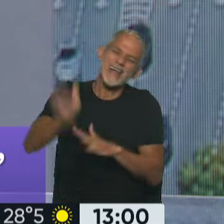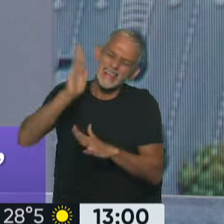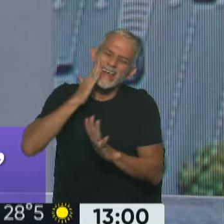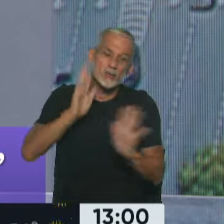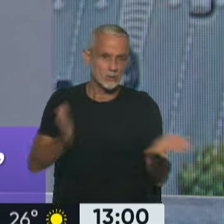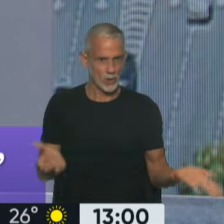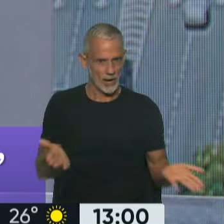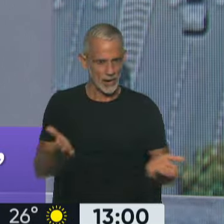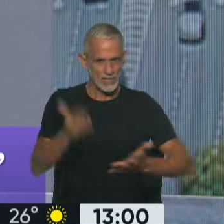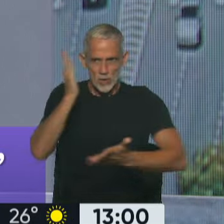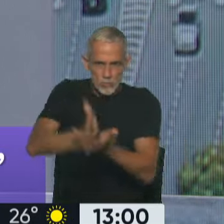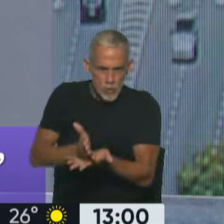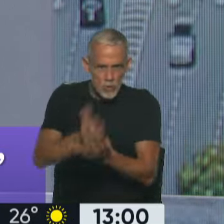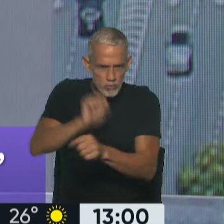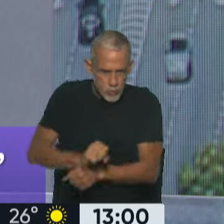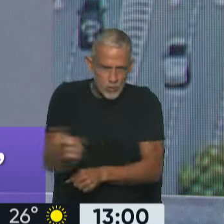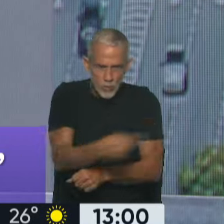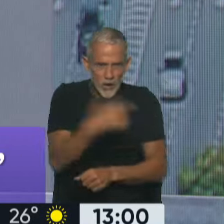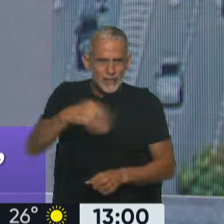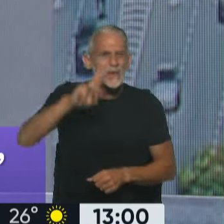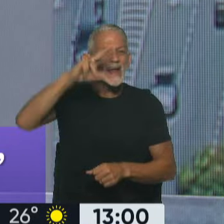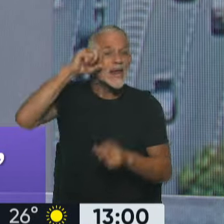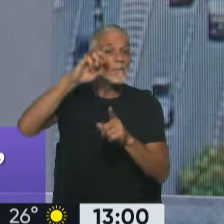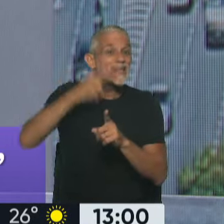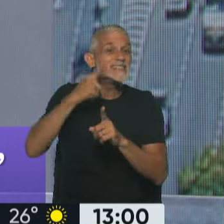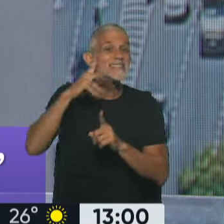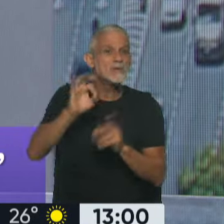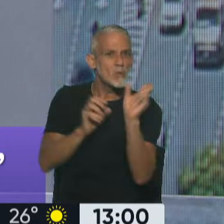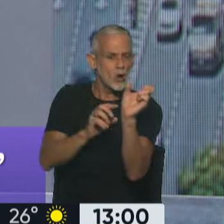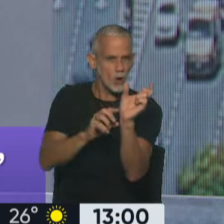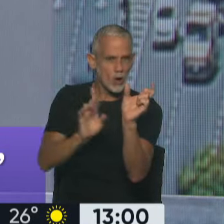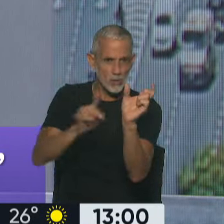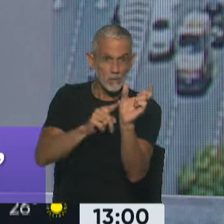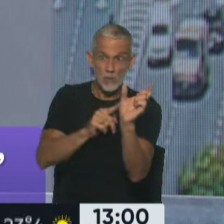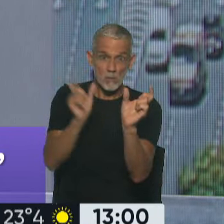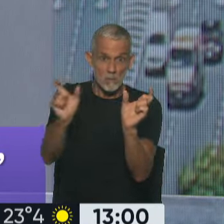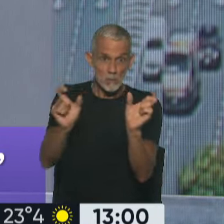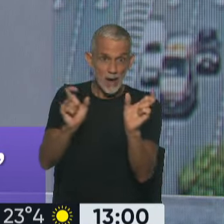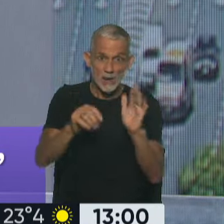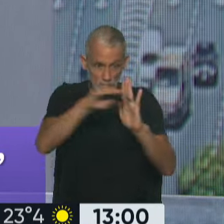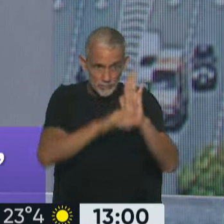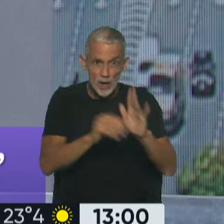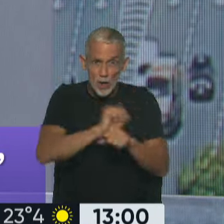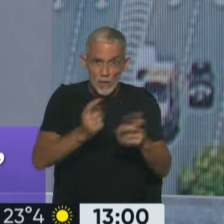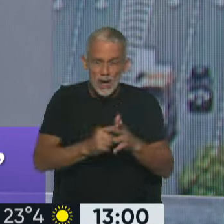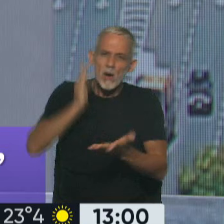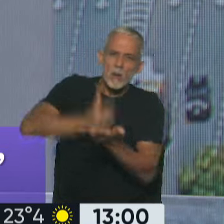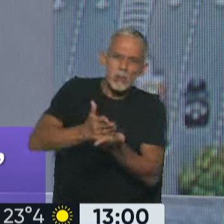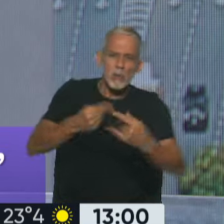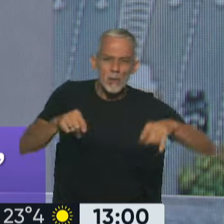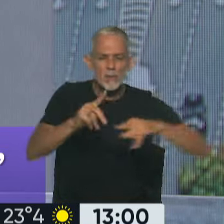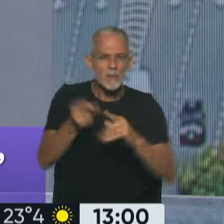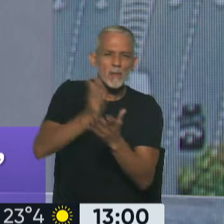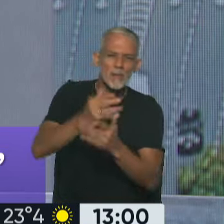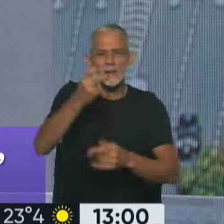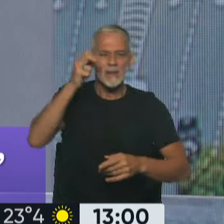penal del Estado es el derecho represivo, y utilizo esta palabra justamente porque la represión es un término que está en el Código Penal. Se reprimirá con pena de 8 a